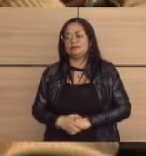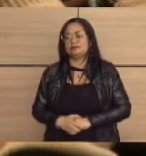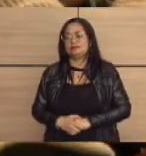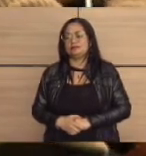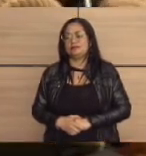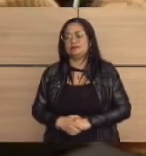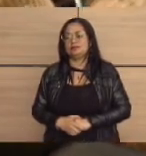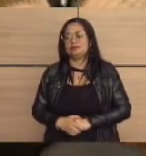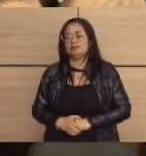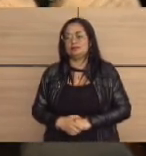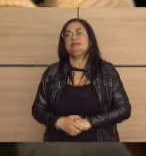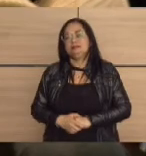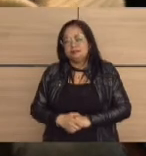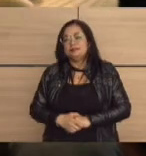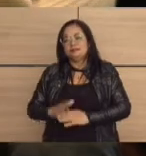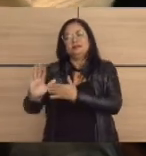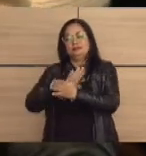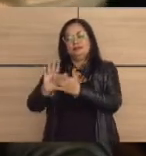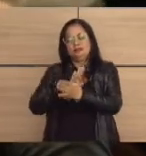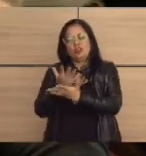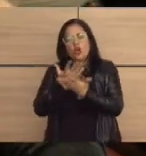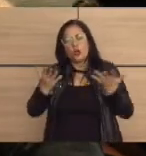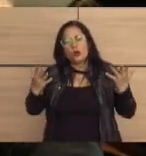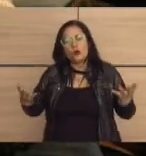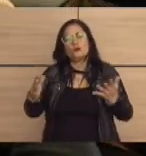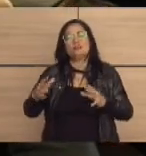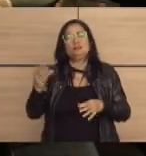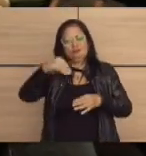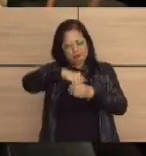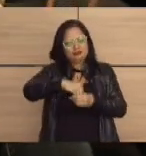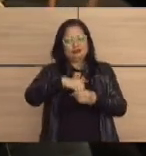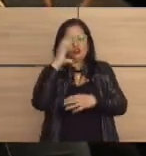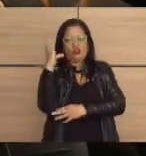Y permitir que quepan en él tantas cosas como las que nos constituyen.